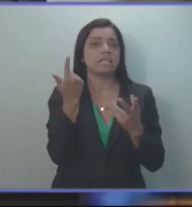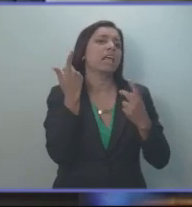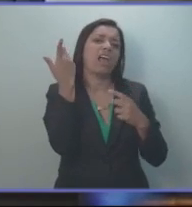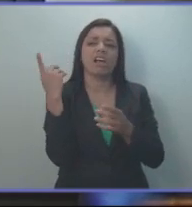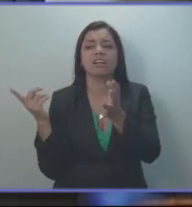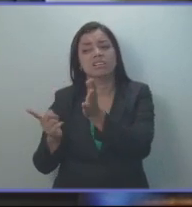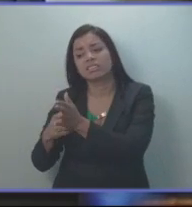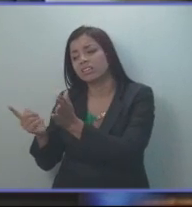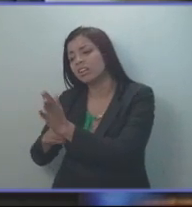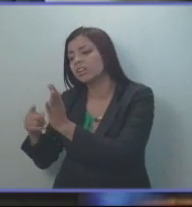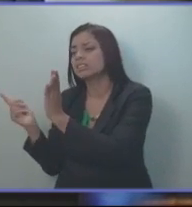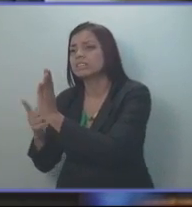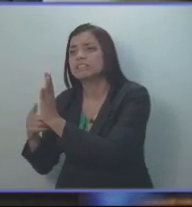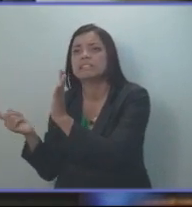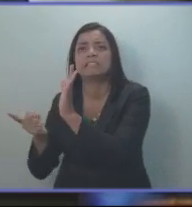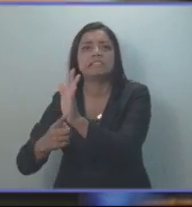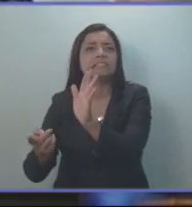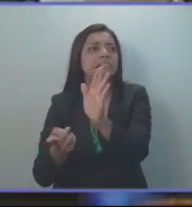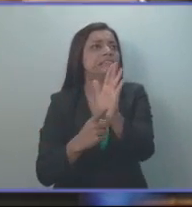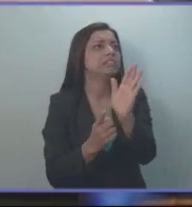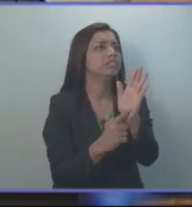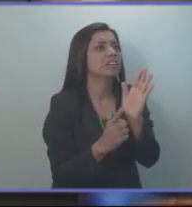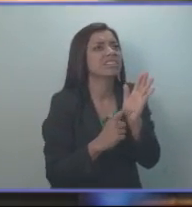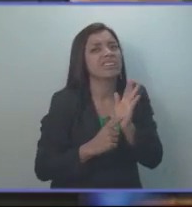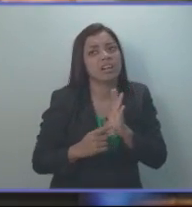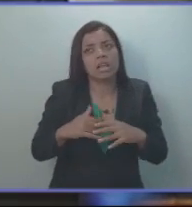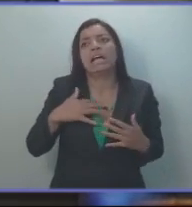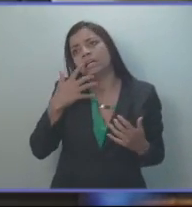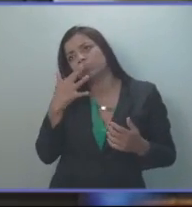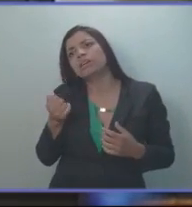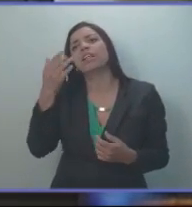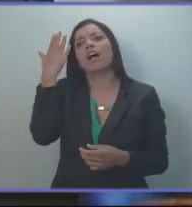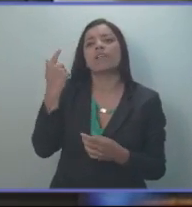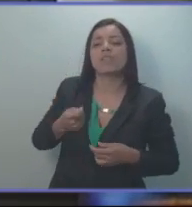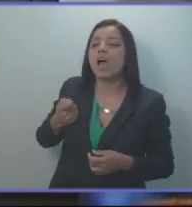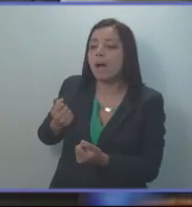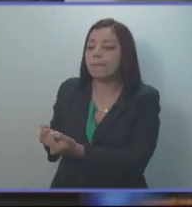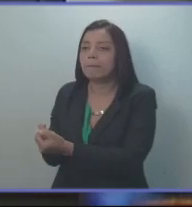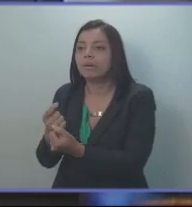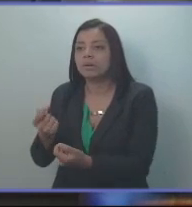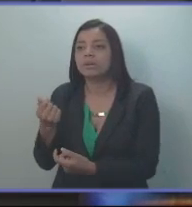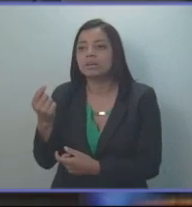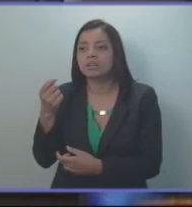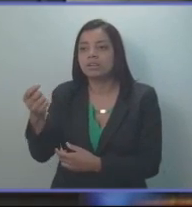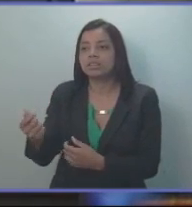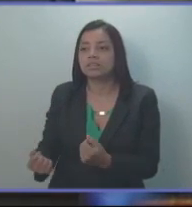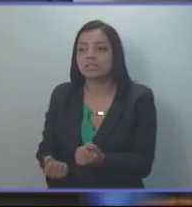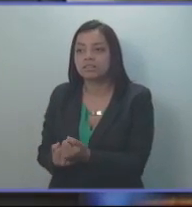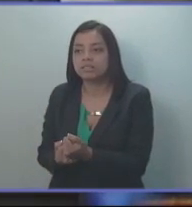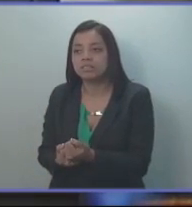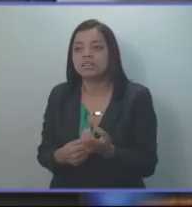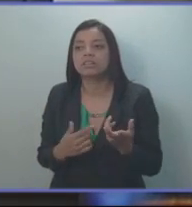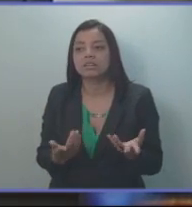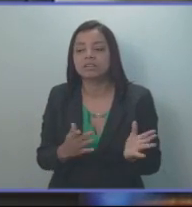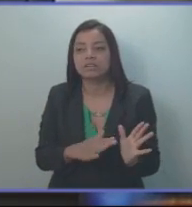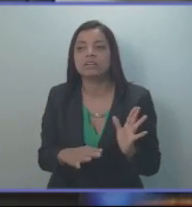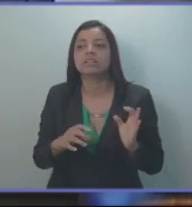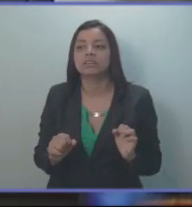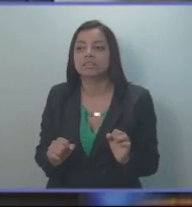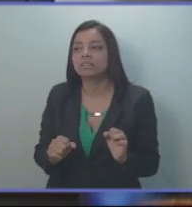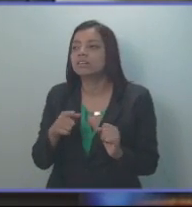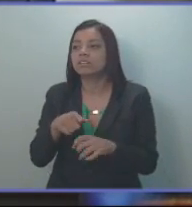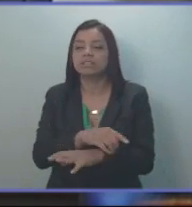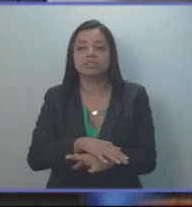alquilando, y por supuesto el apoyo que se les dio en aquel momento ya prácticamente se lo